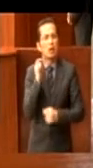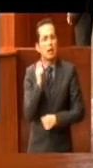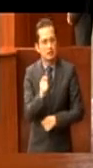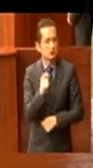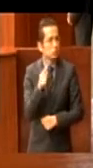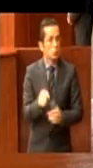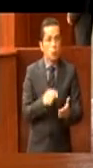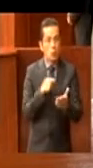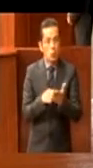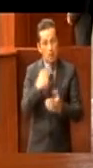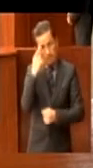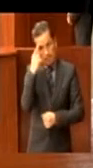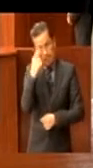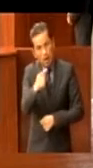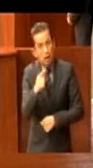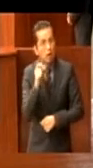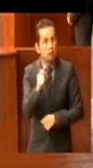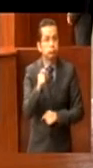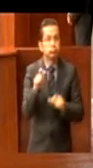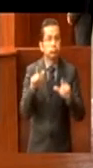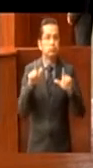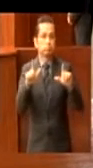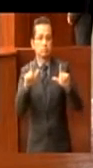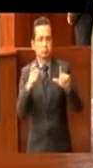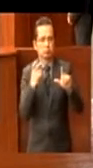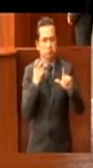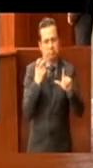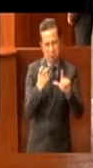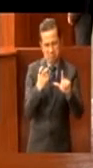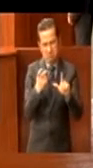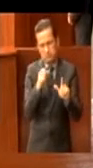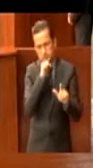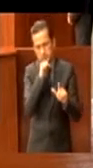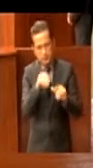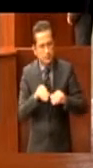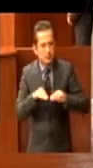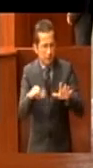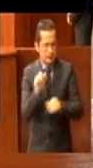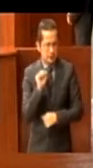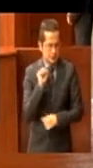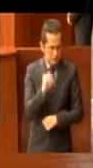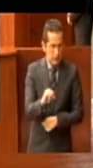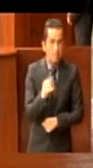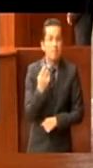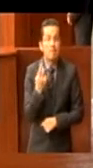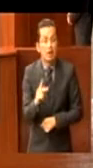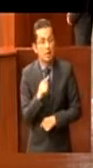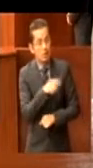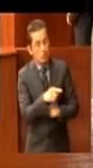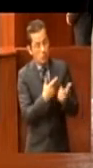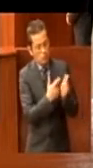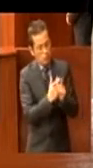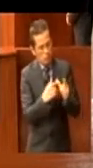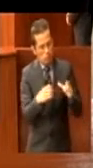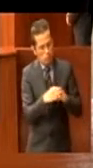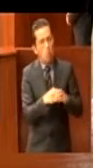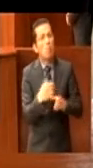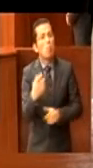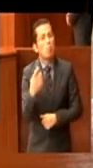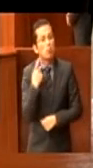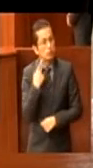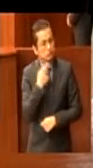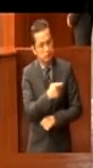destinados para la exhibición de publicidad lo cierto es que el partido denunciado no